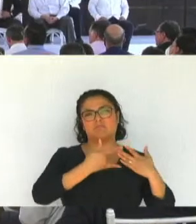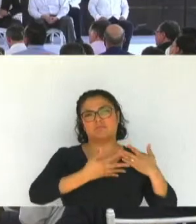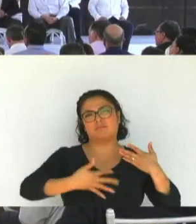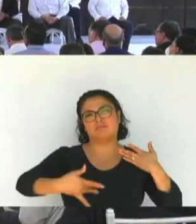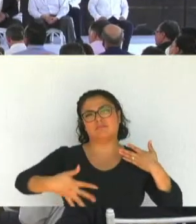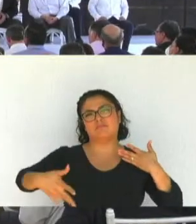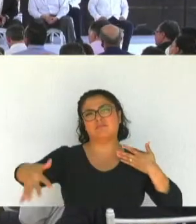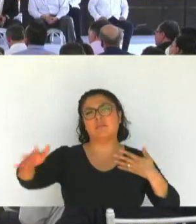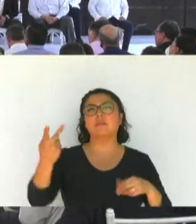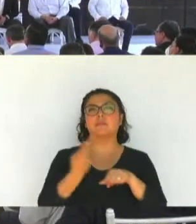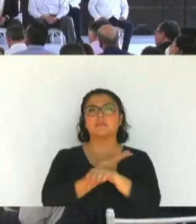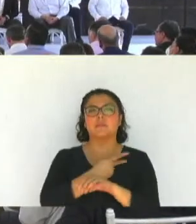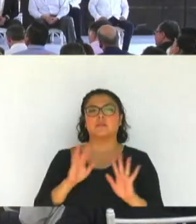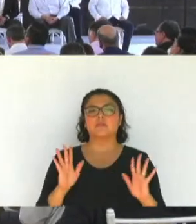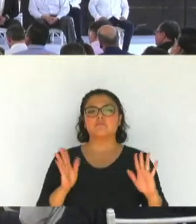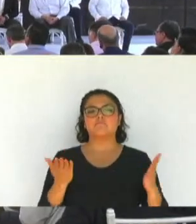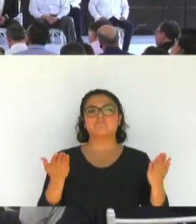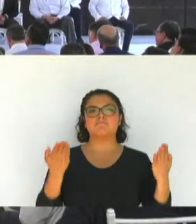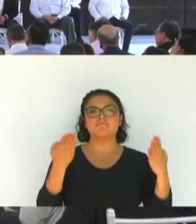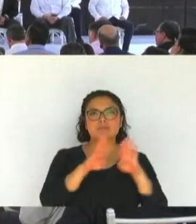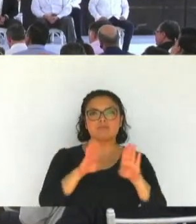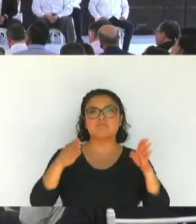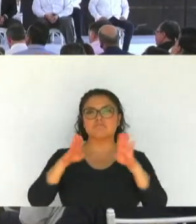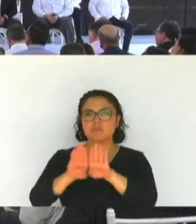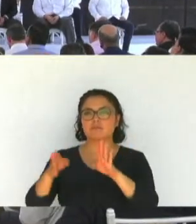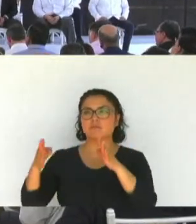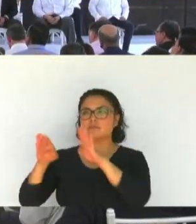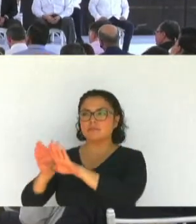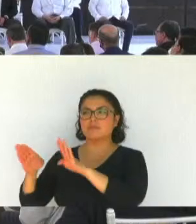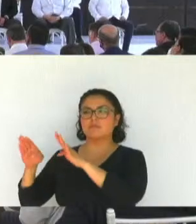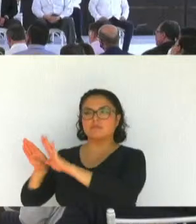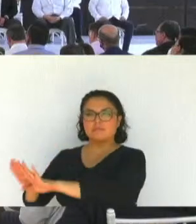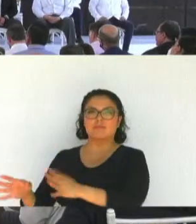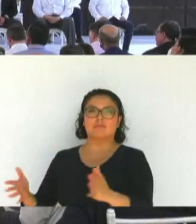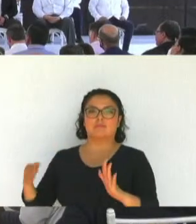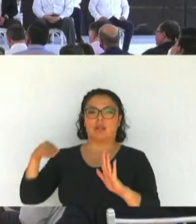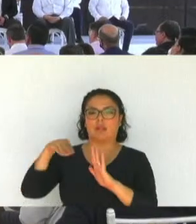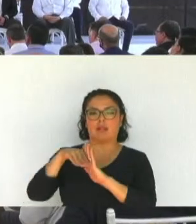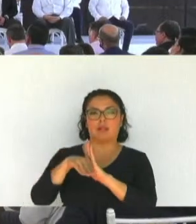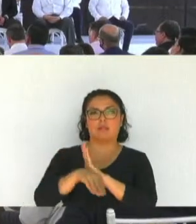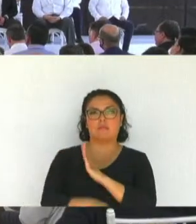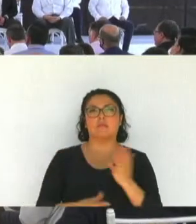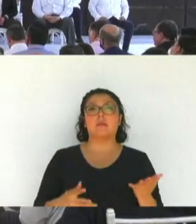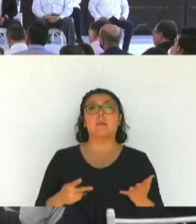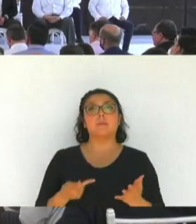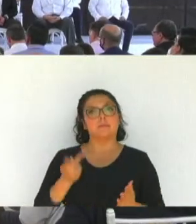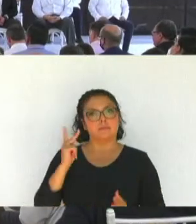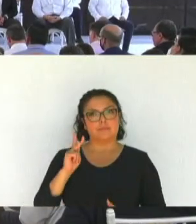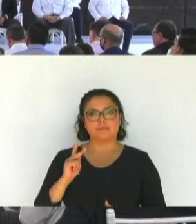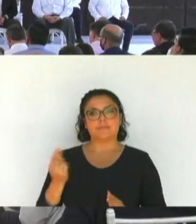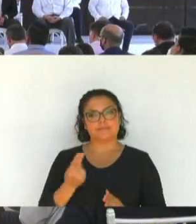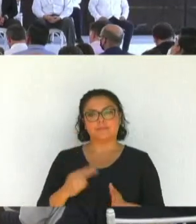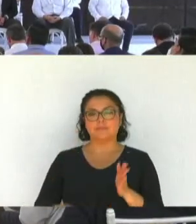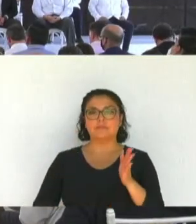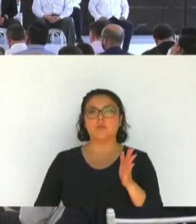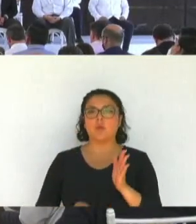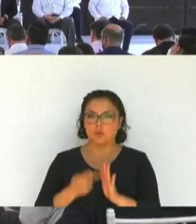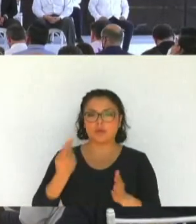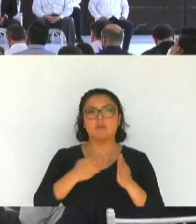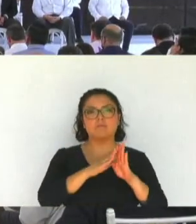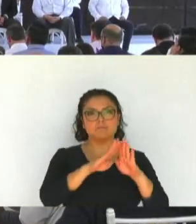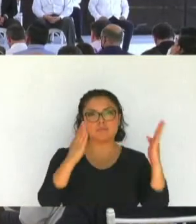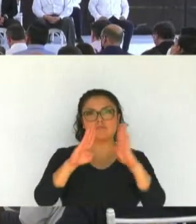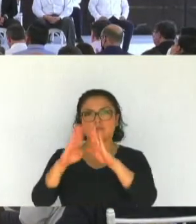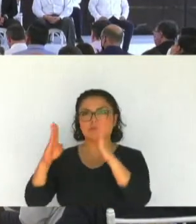actividades económicas. Asimismo, era vital reiniciar operaciones en las industrias esenciales y para